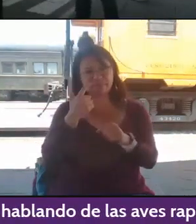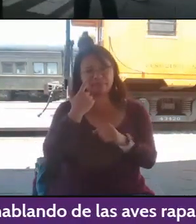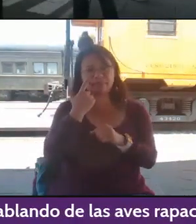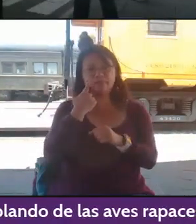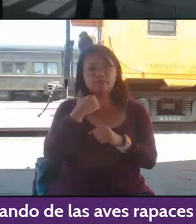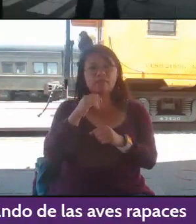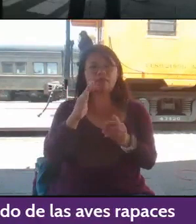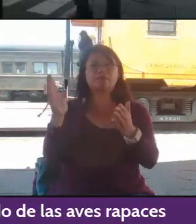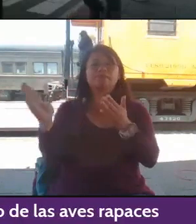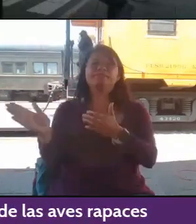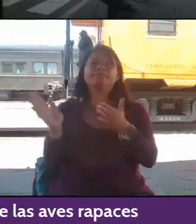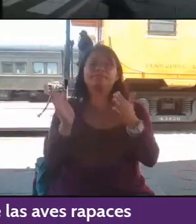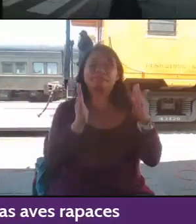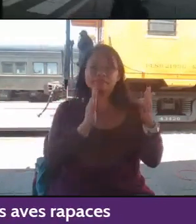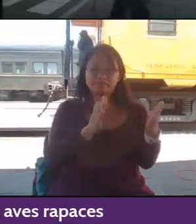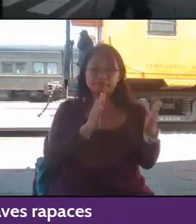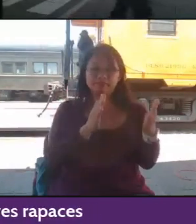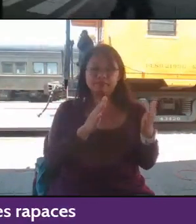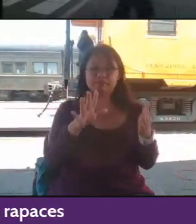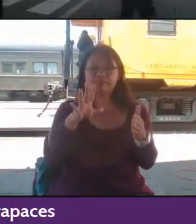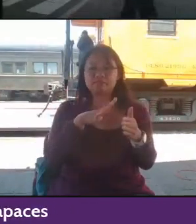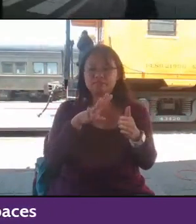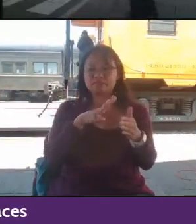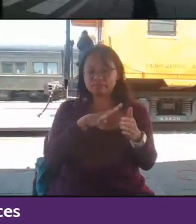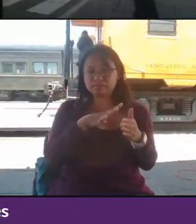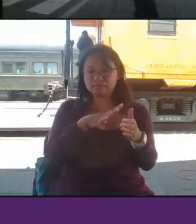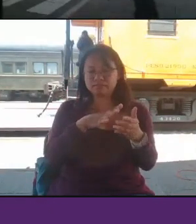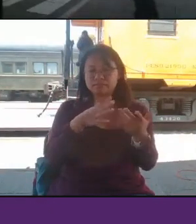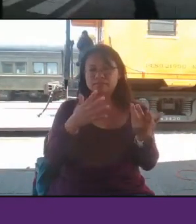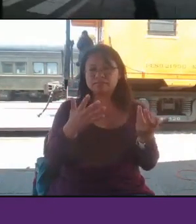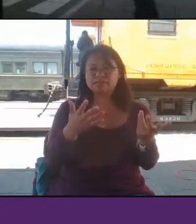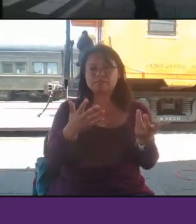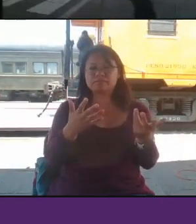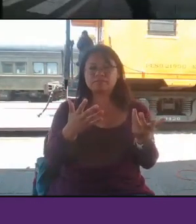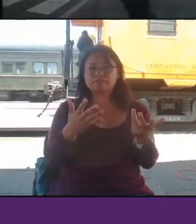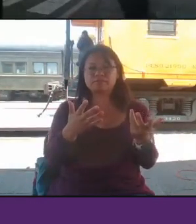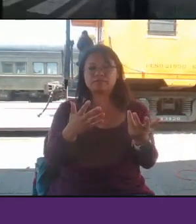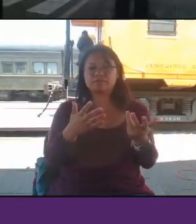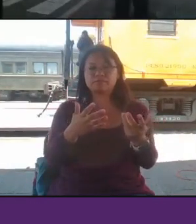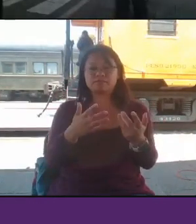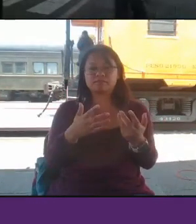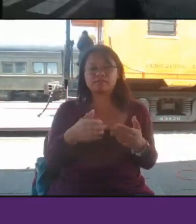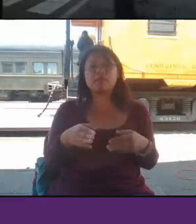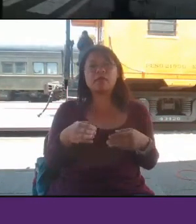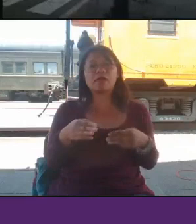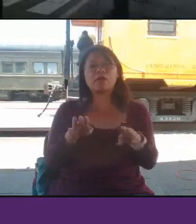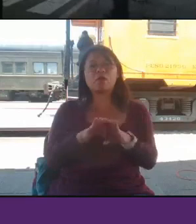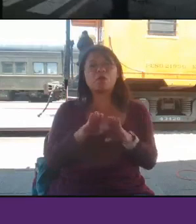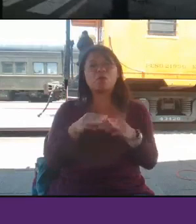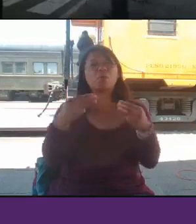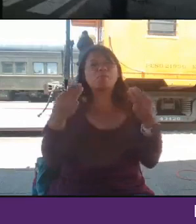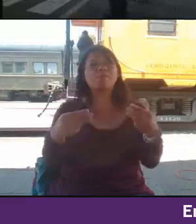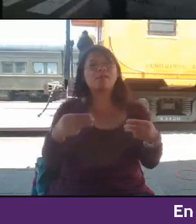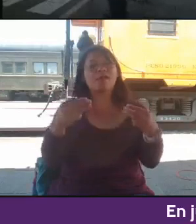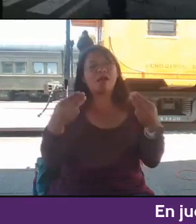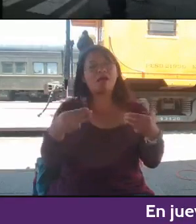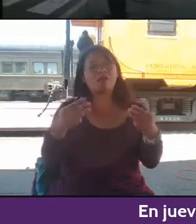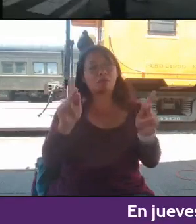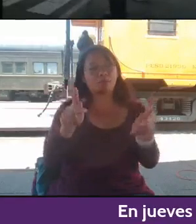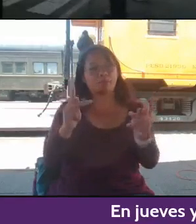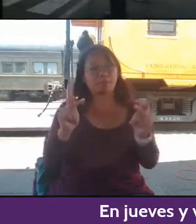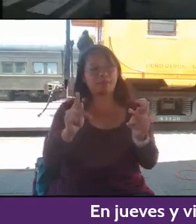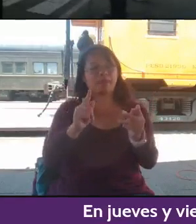Por otra parte, existe también la parte del mercado legal de vida silvestre, con permisos